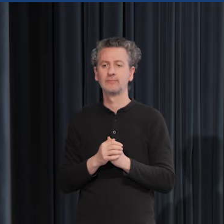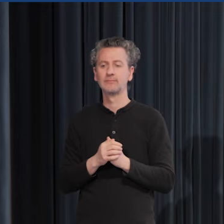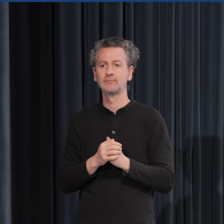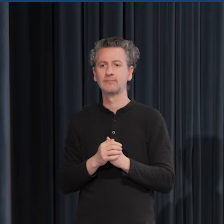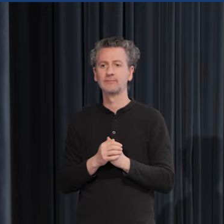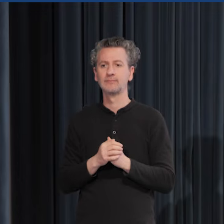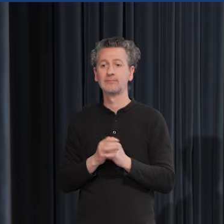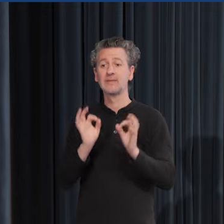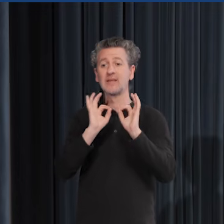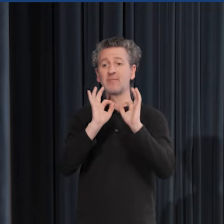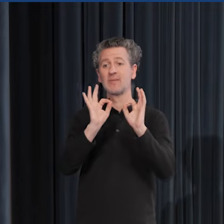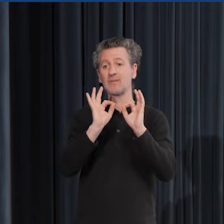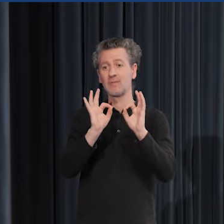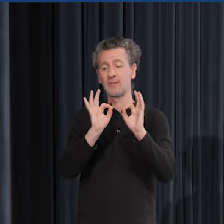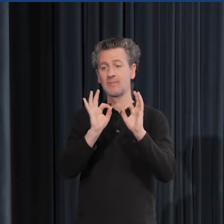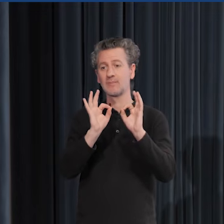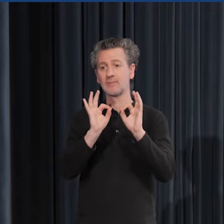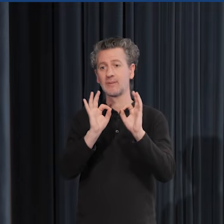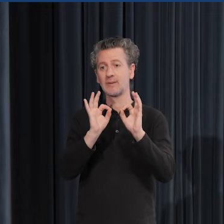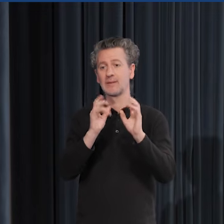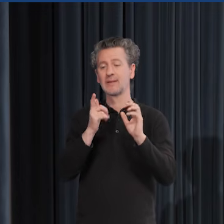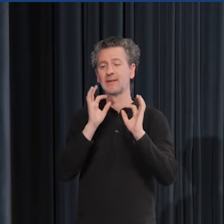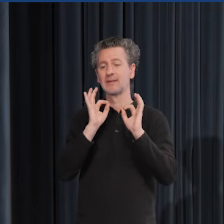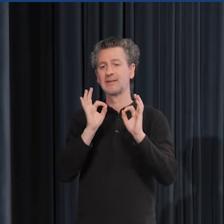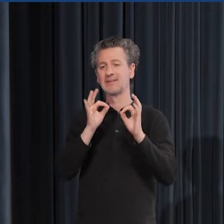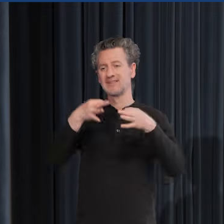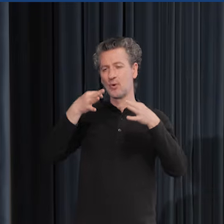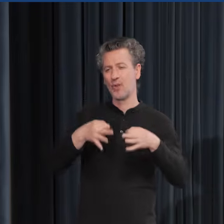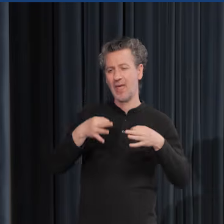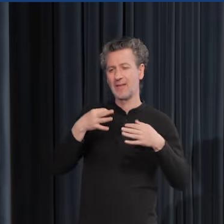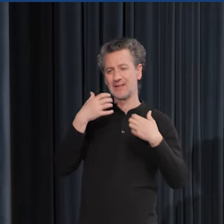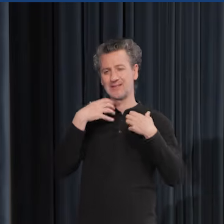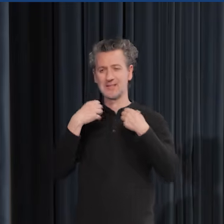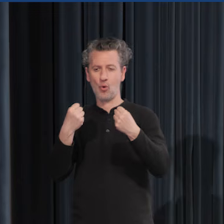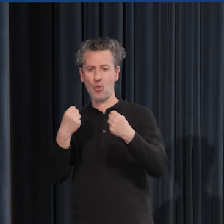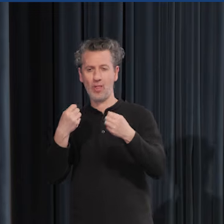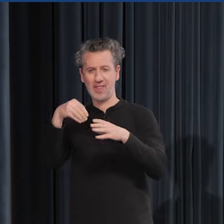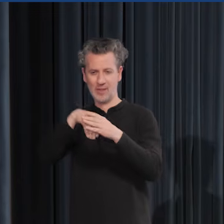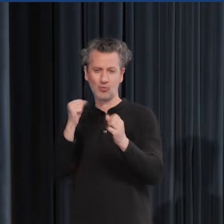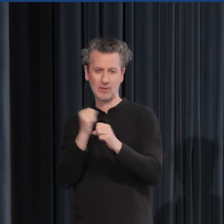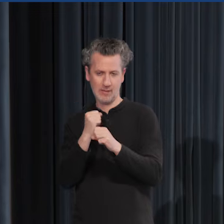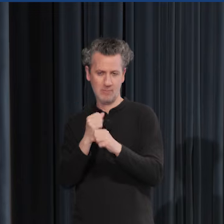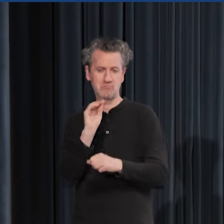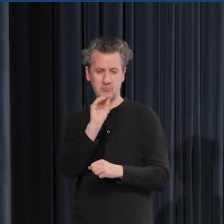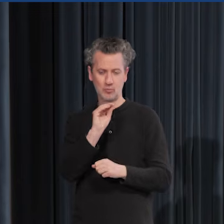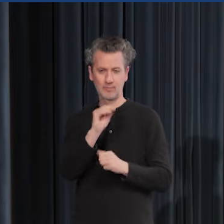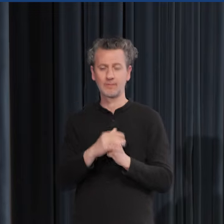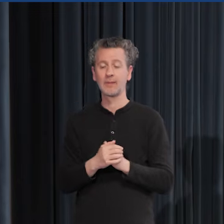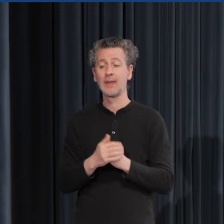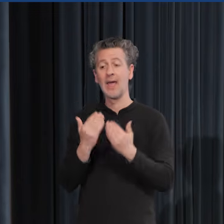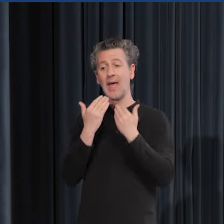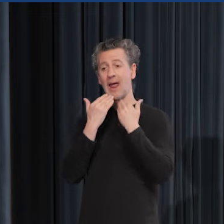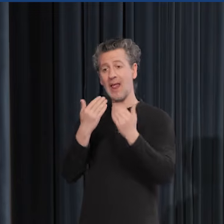concreto sobre la seguridad y la salud en el trabajo? Bien, pues yo quería agradecerte, Belén,